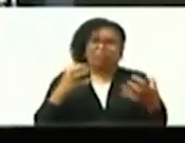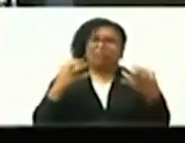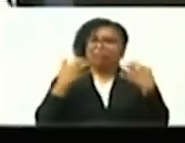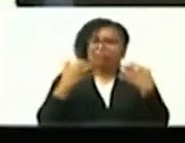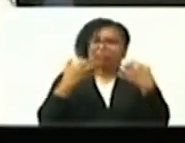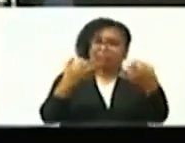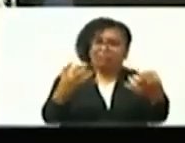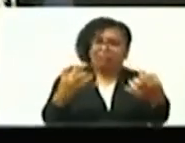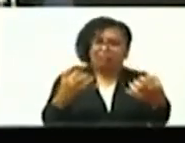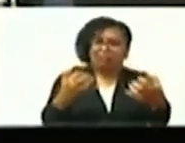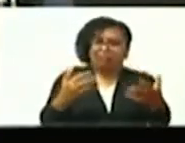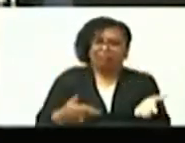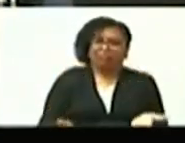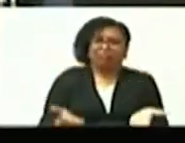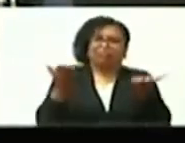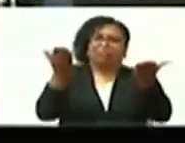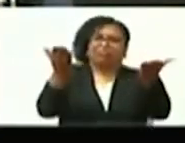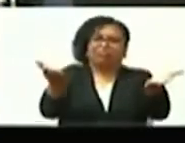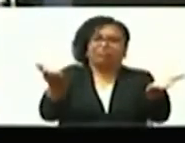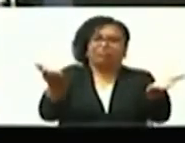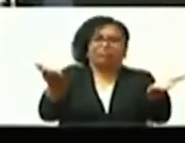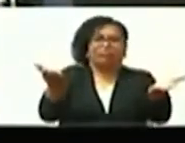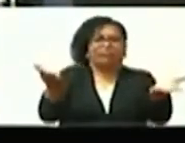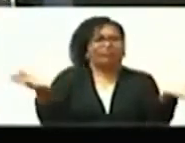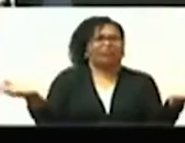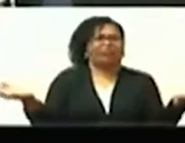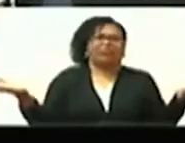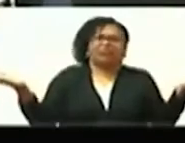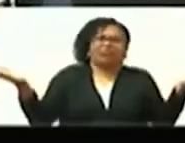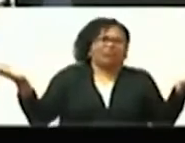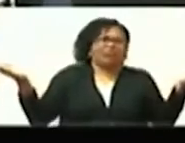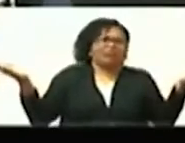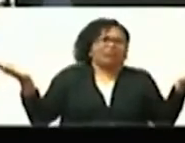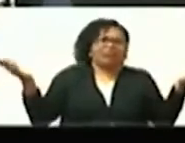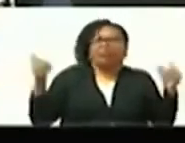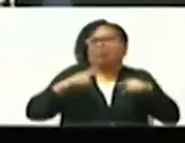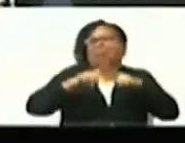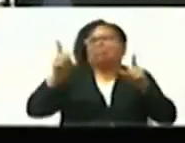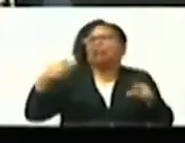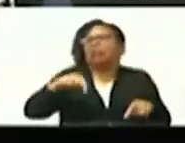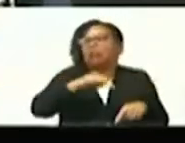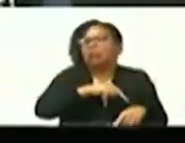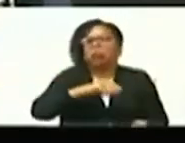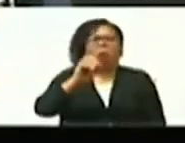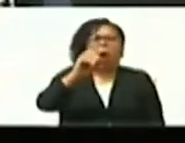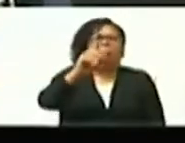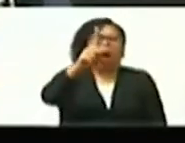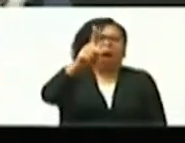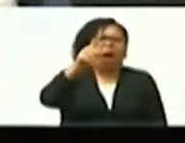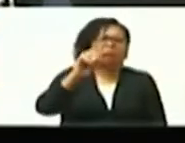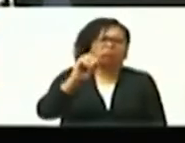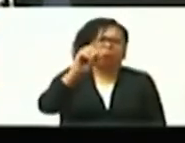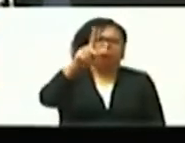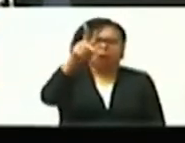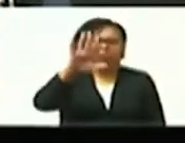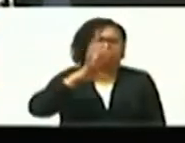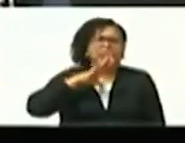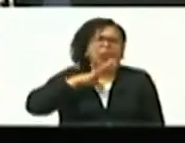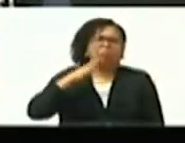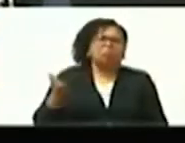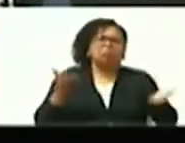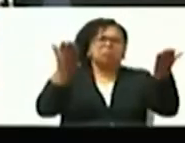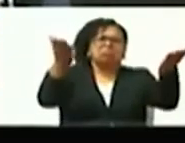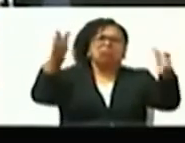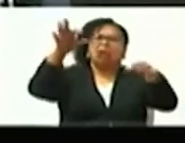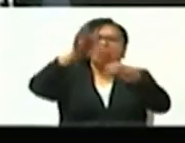los procedimientos y los reglamentos, pero nosotros mismos decidimos, no, está bien, vamos a discutirlo, vamos a someterlo a votación,